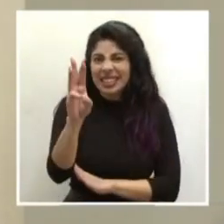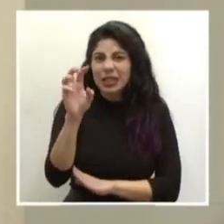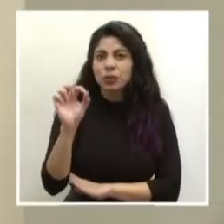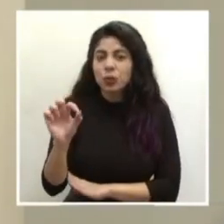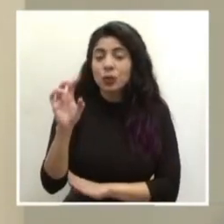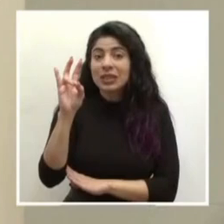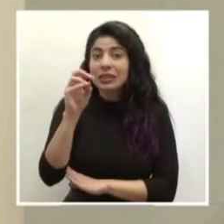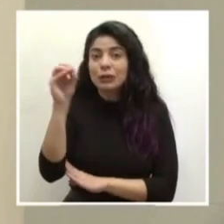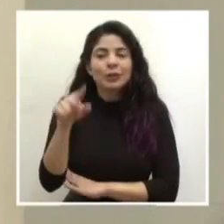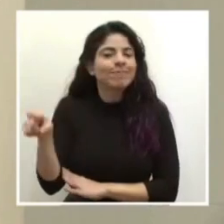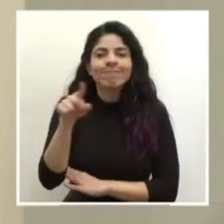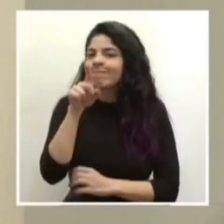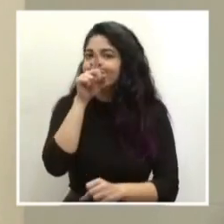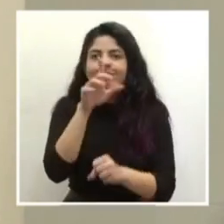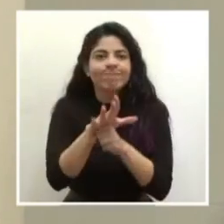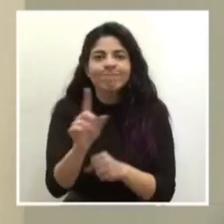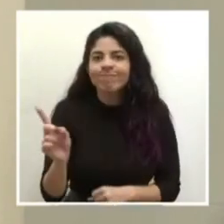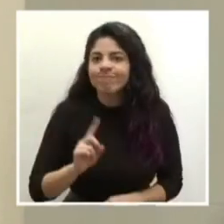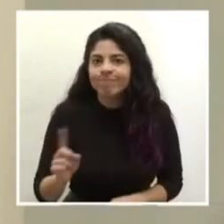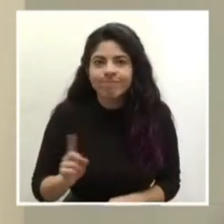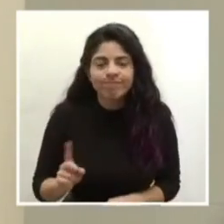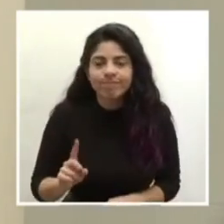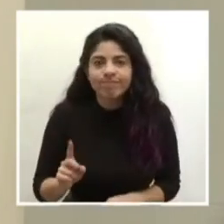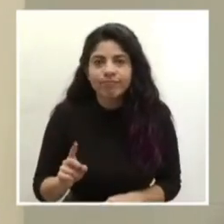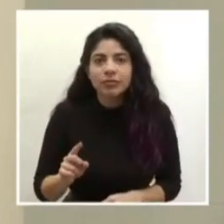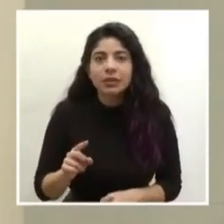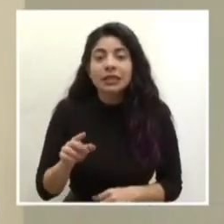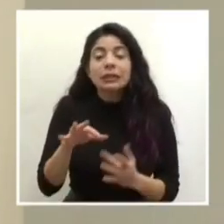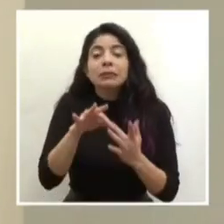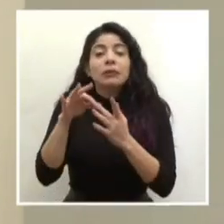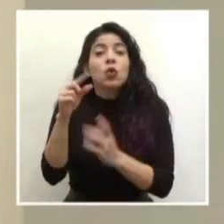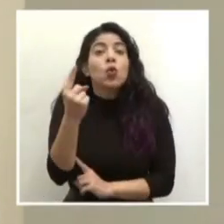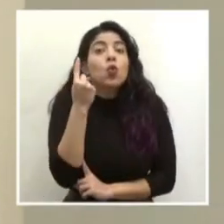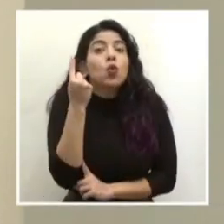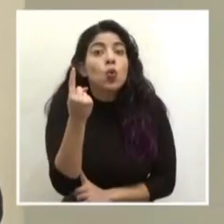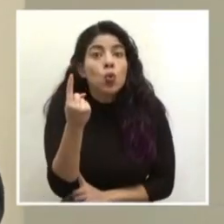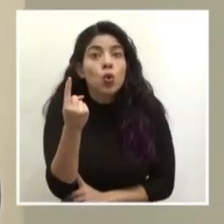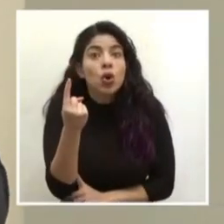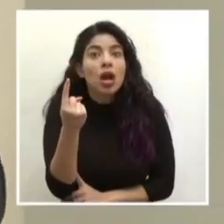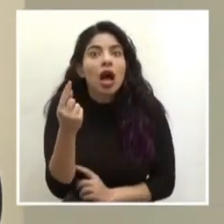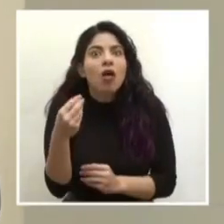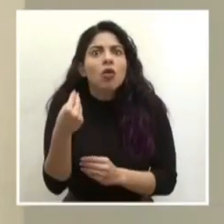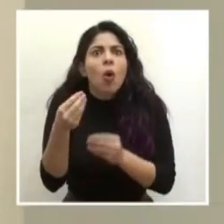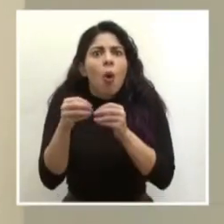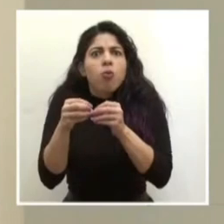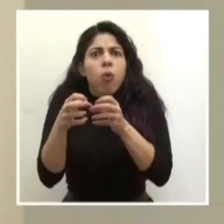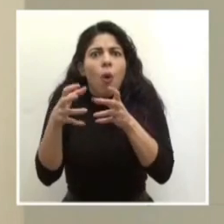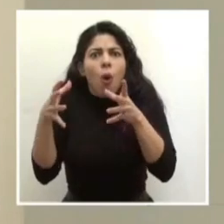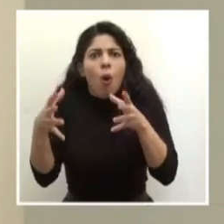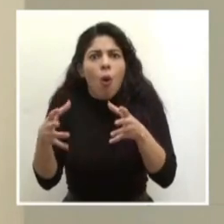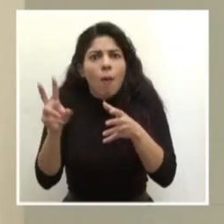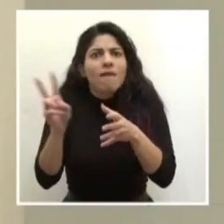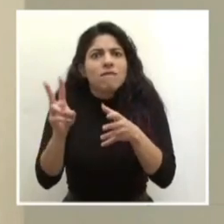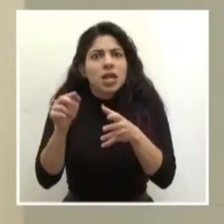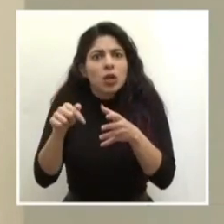16.7% que no cumplieron. Y particularmente una que generó un brote importante de este